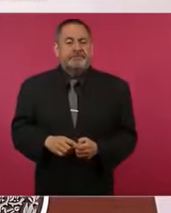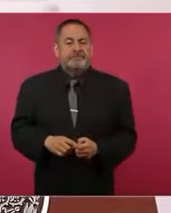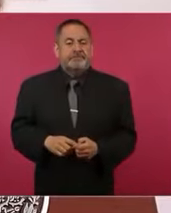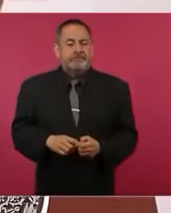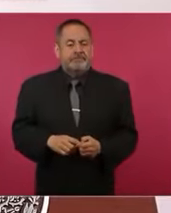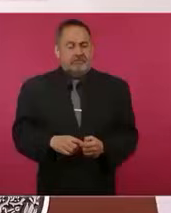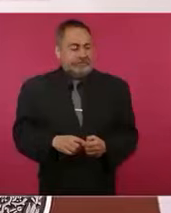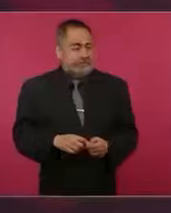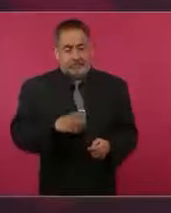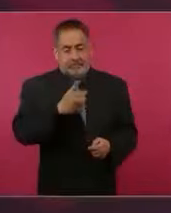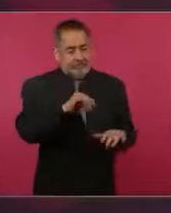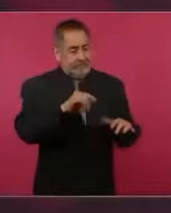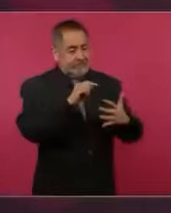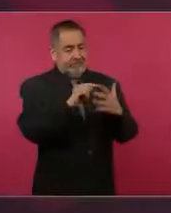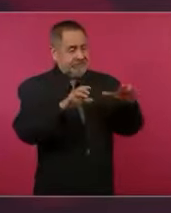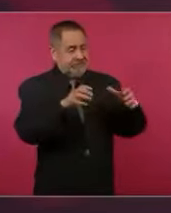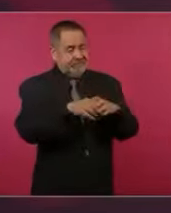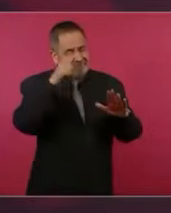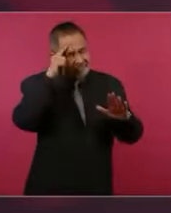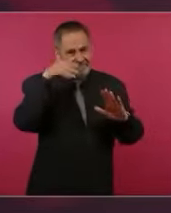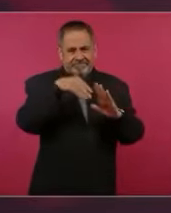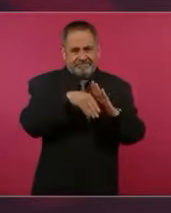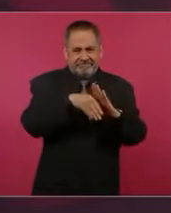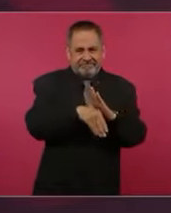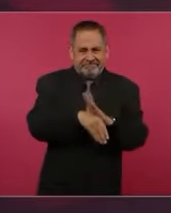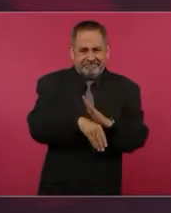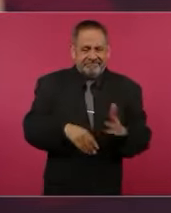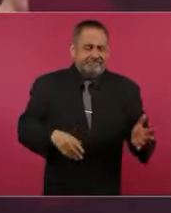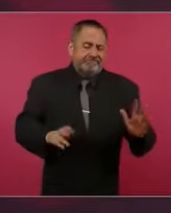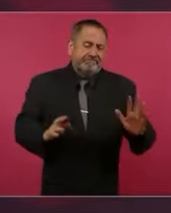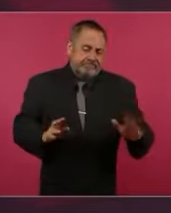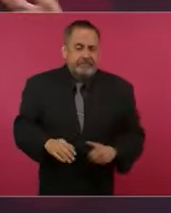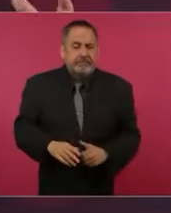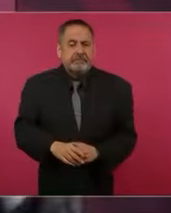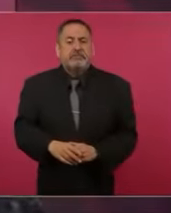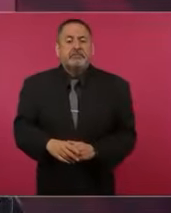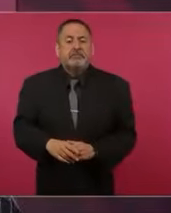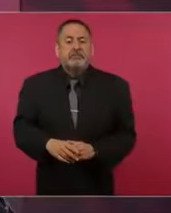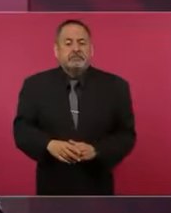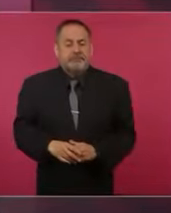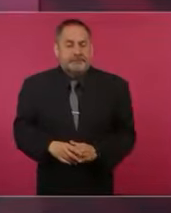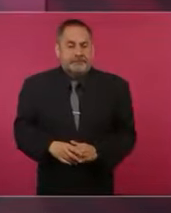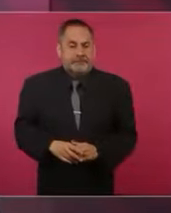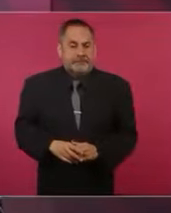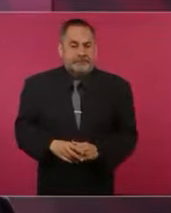Eso es parte de la decadencia. Entonces, ya ahora,